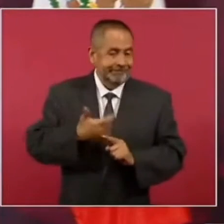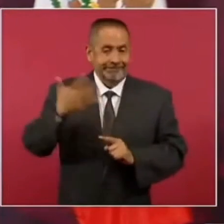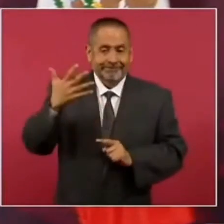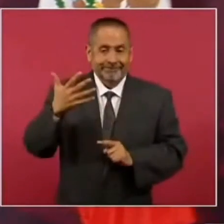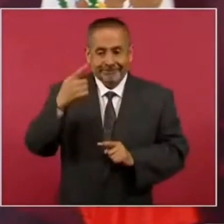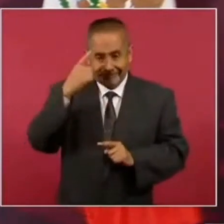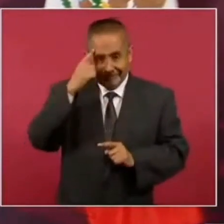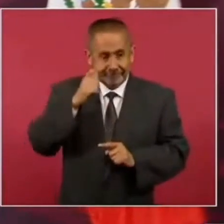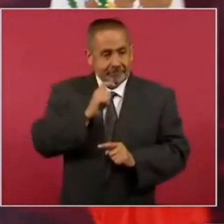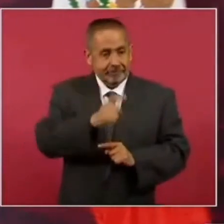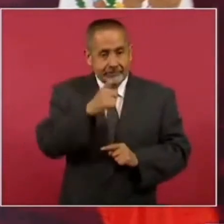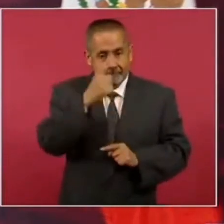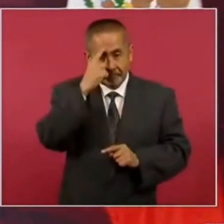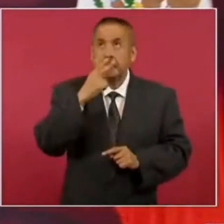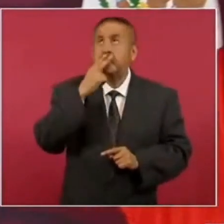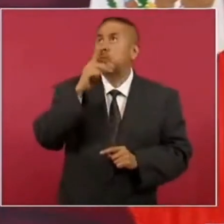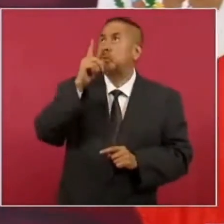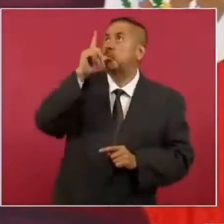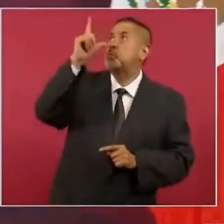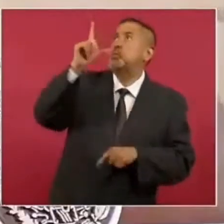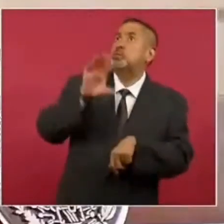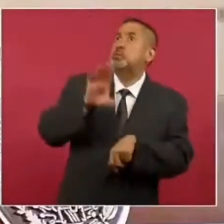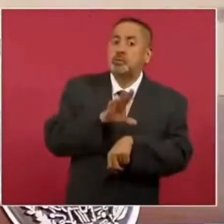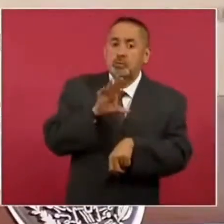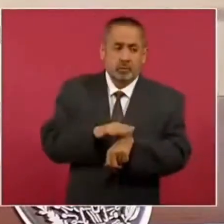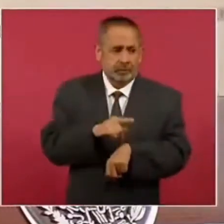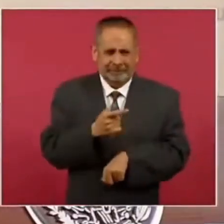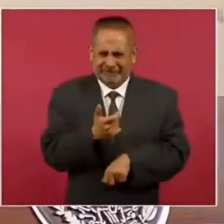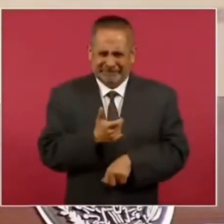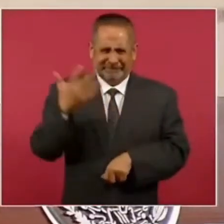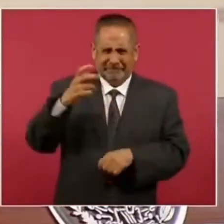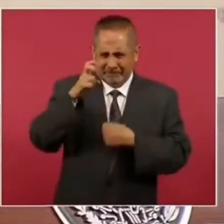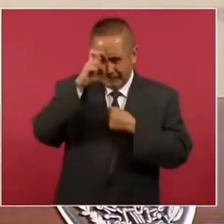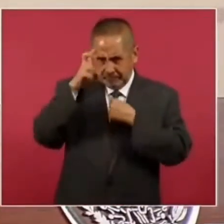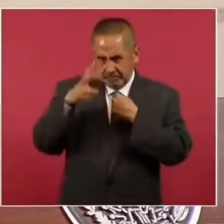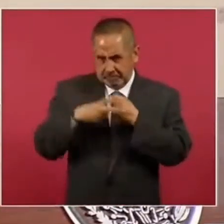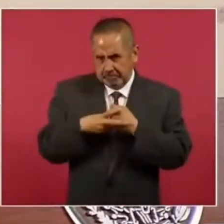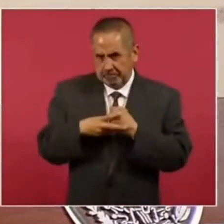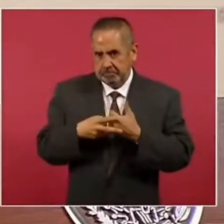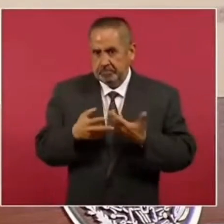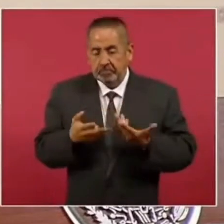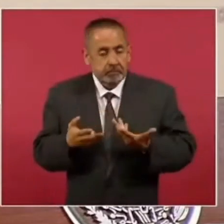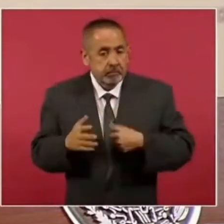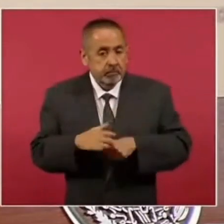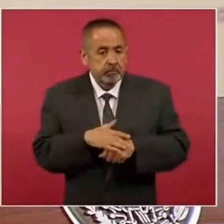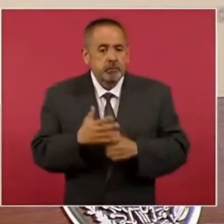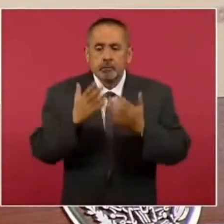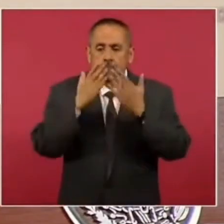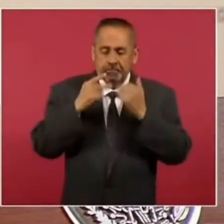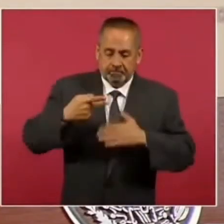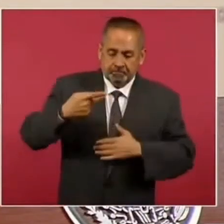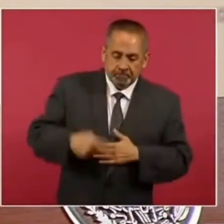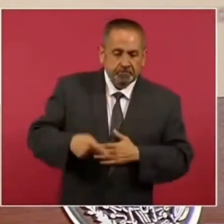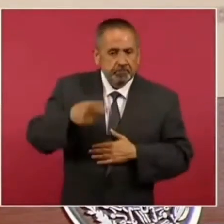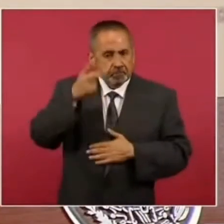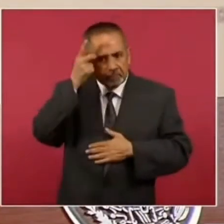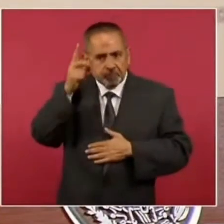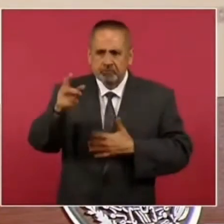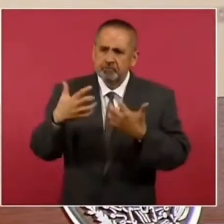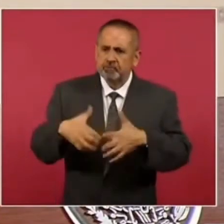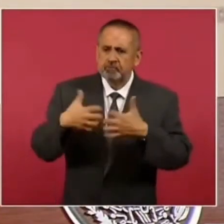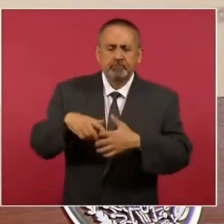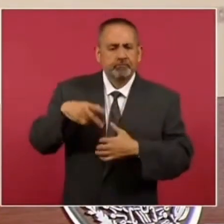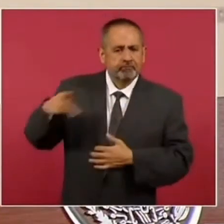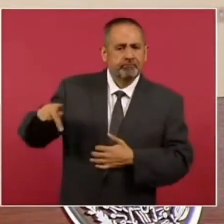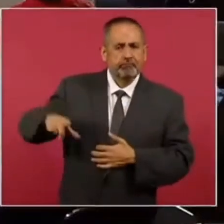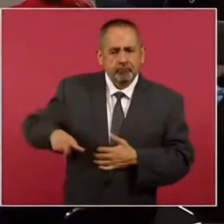altísimas de consumo de energía eléctrica, porque no hay en Europa empresas